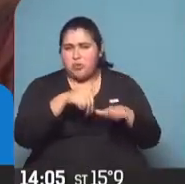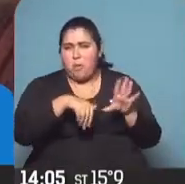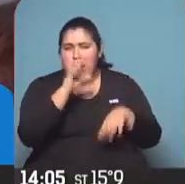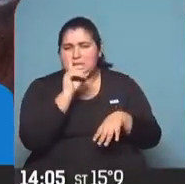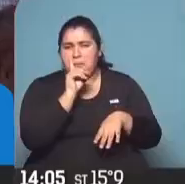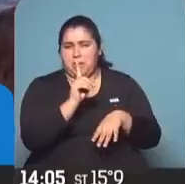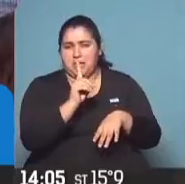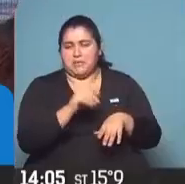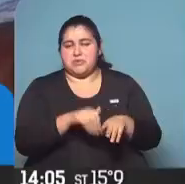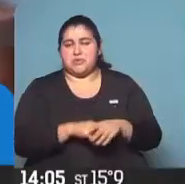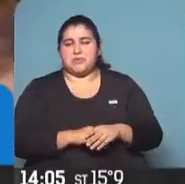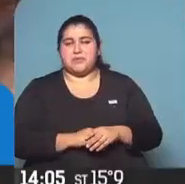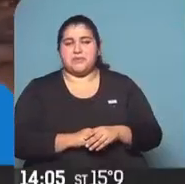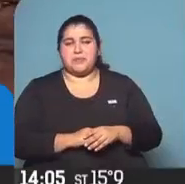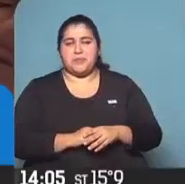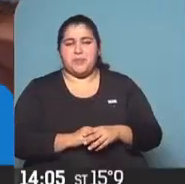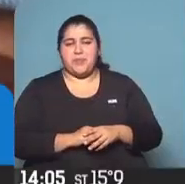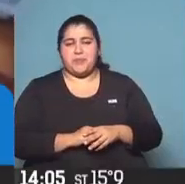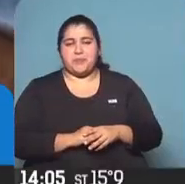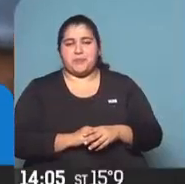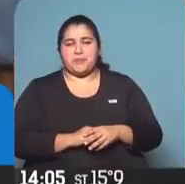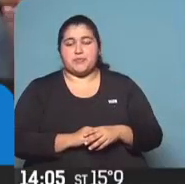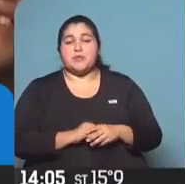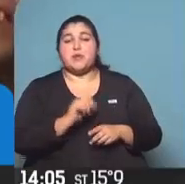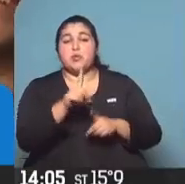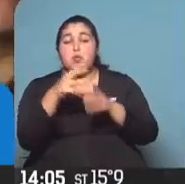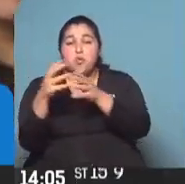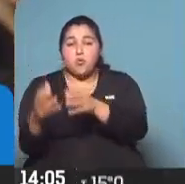complejidad continua